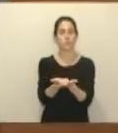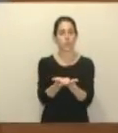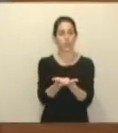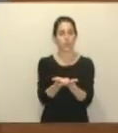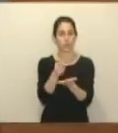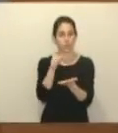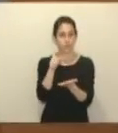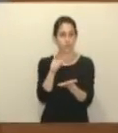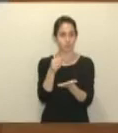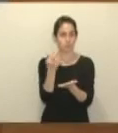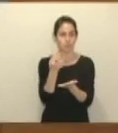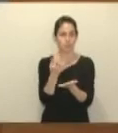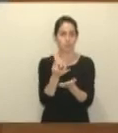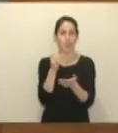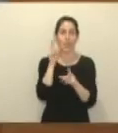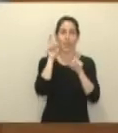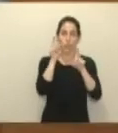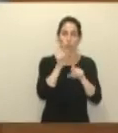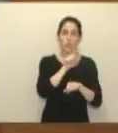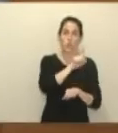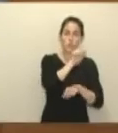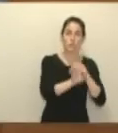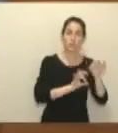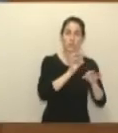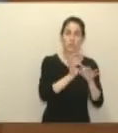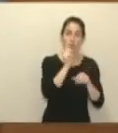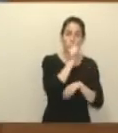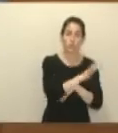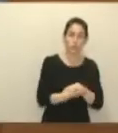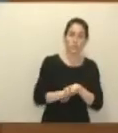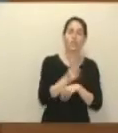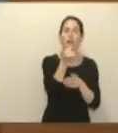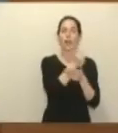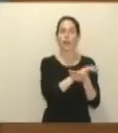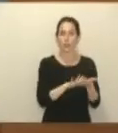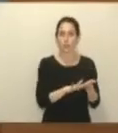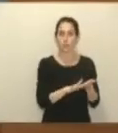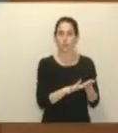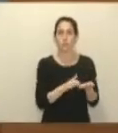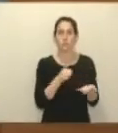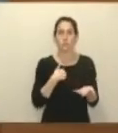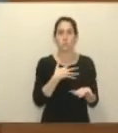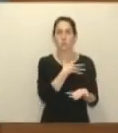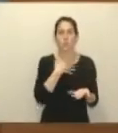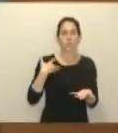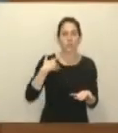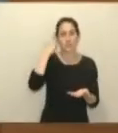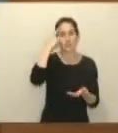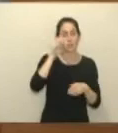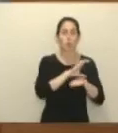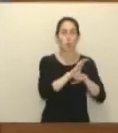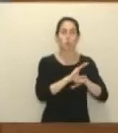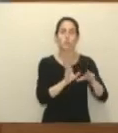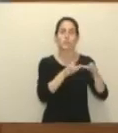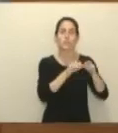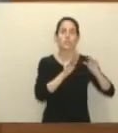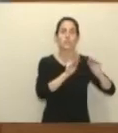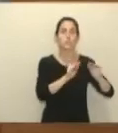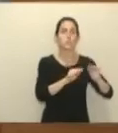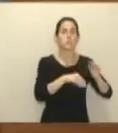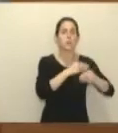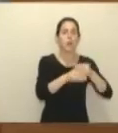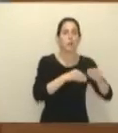esta gratuidad, y, por lo tanto, nos gustaría también que nos explicara qué piensa hacer desde su consejería para dar cumplimiento a